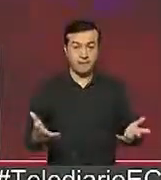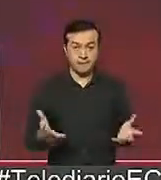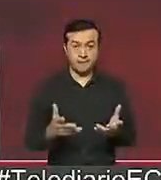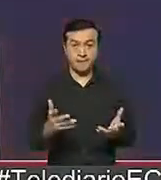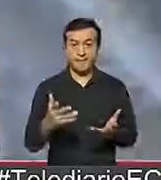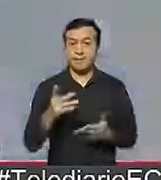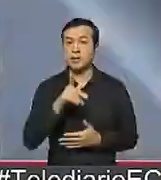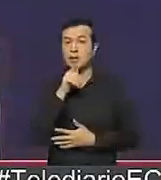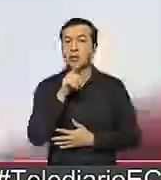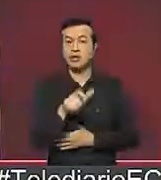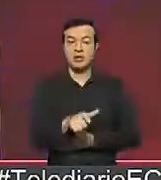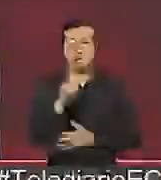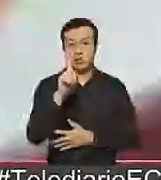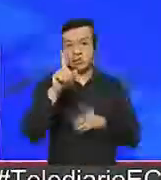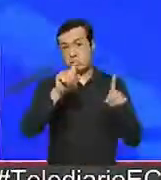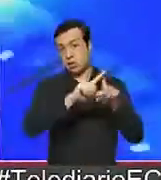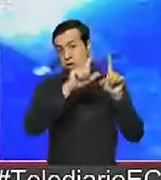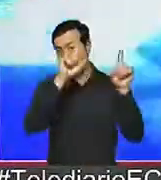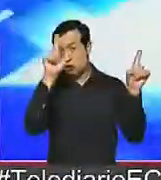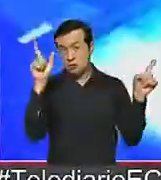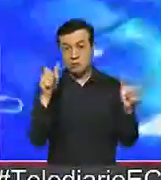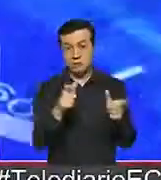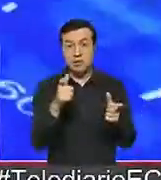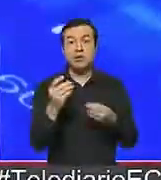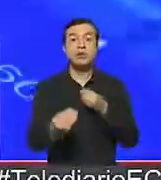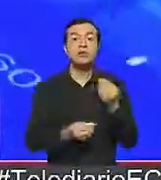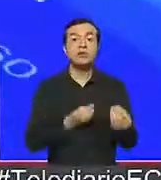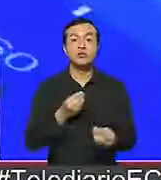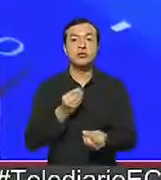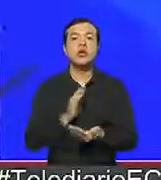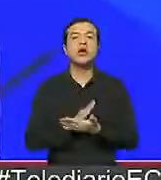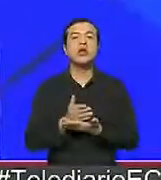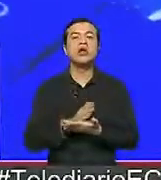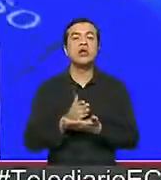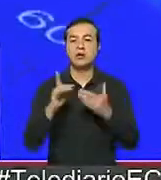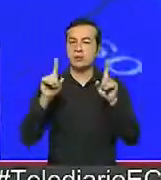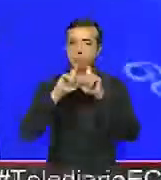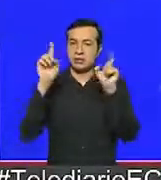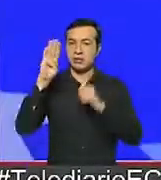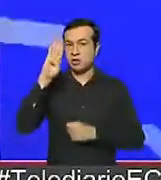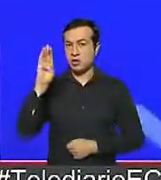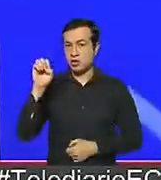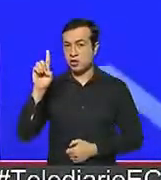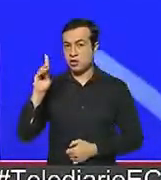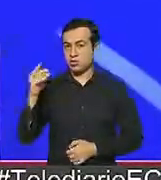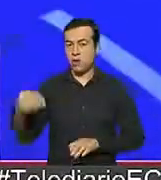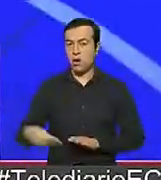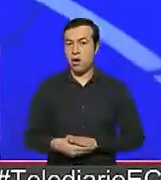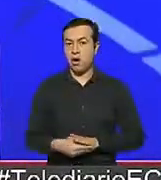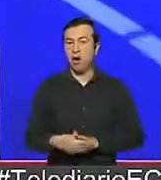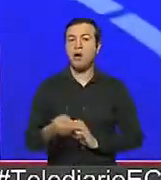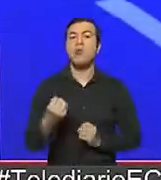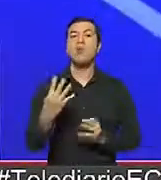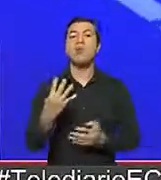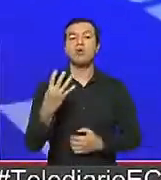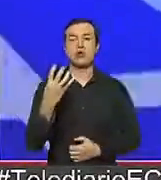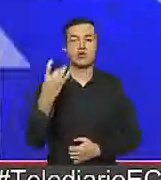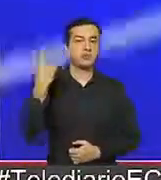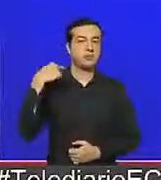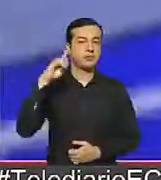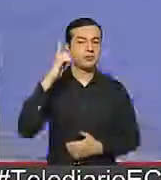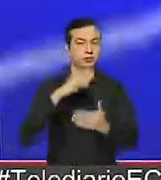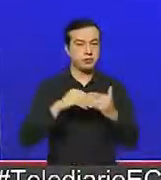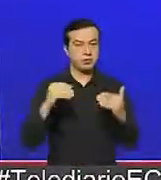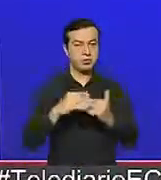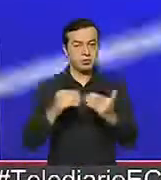estaba procesada una empresa que presuntamente actuó como intermediaria de Odebrecht para ingresar al país más de 14 millones de dólares,